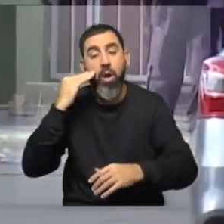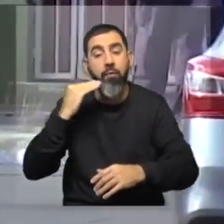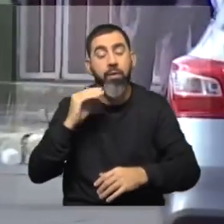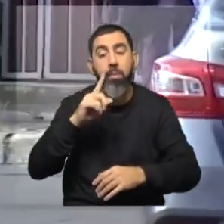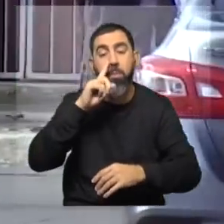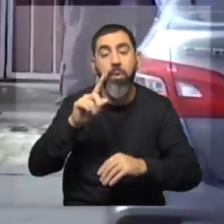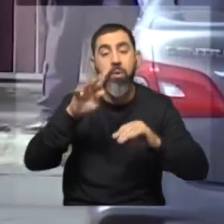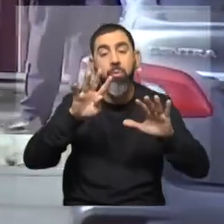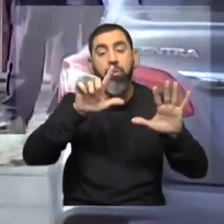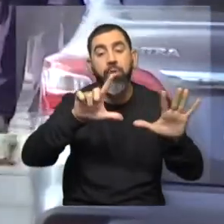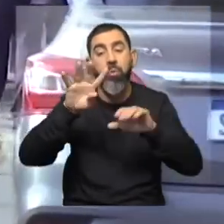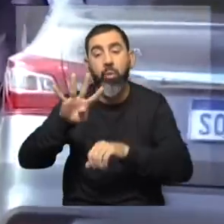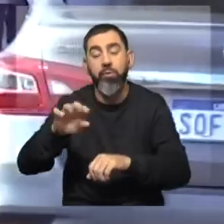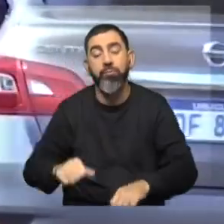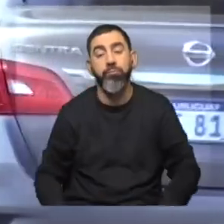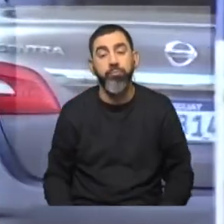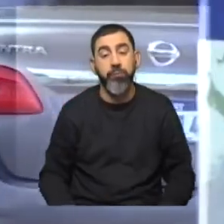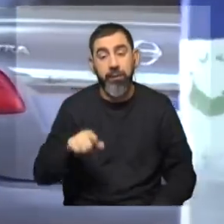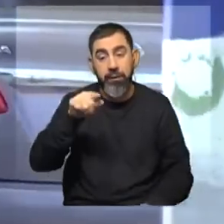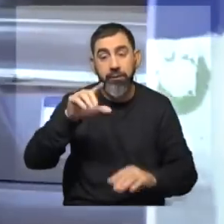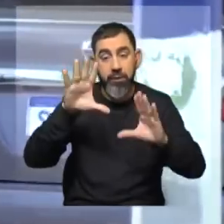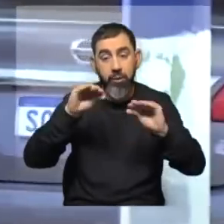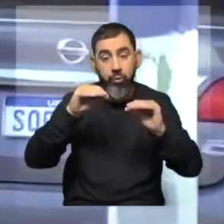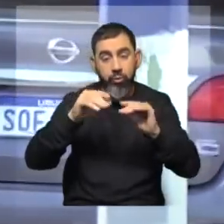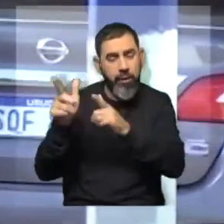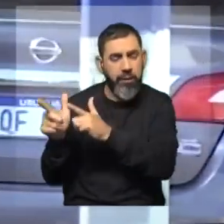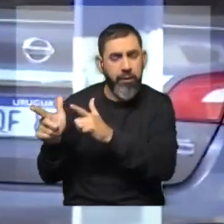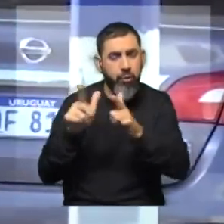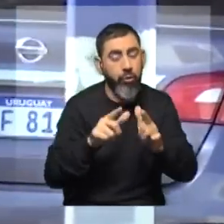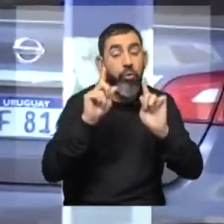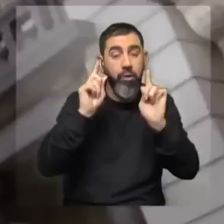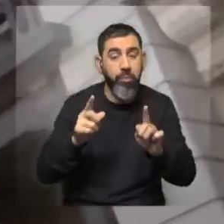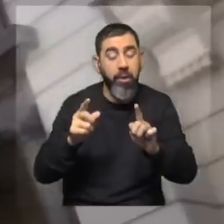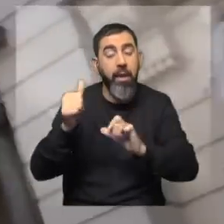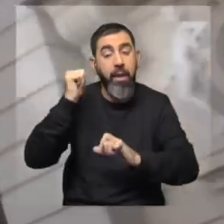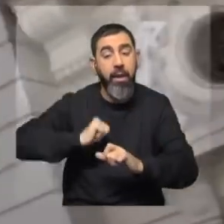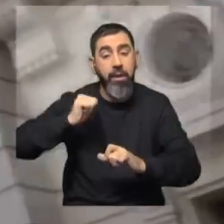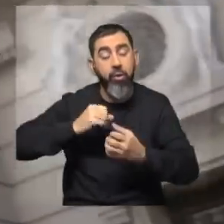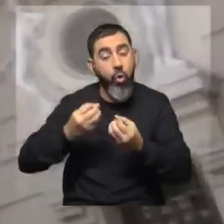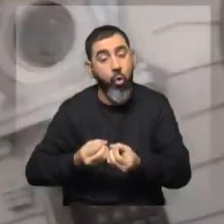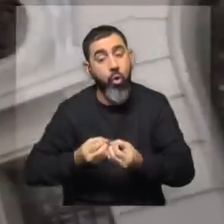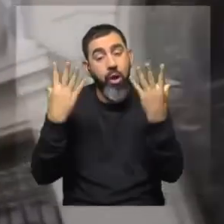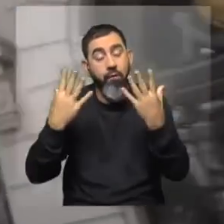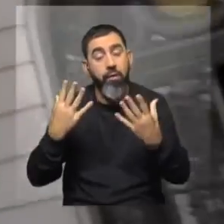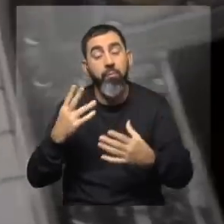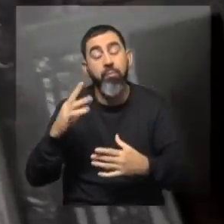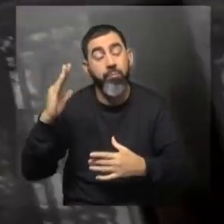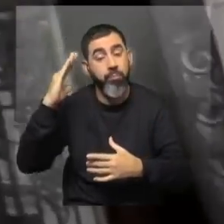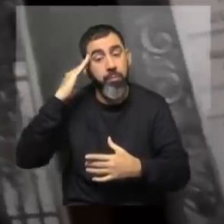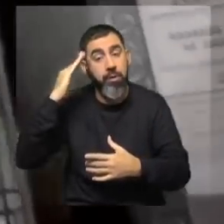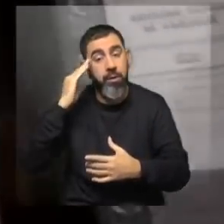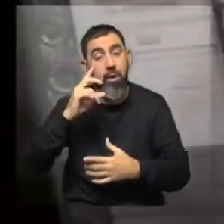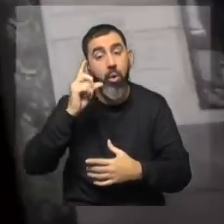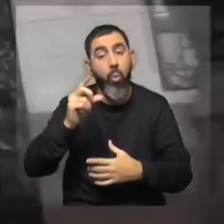de 1974 esa noche durante el intenso tiroteo también resultó herido de gravedad El oficial José Carlos